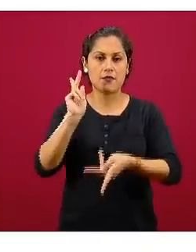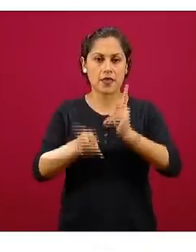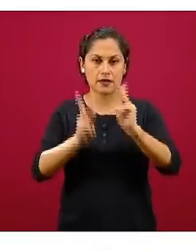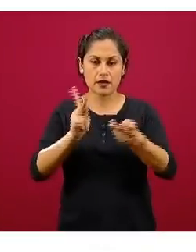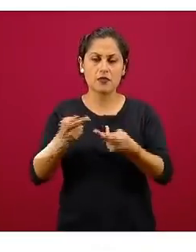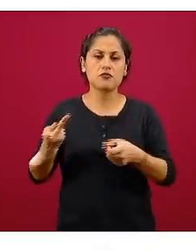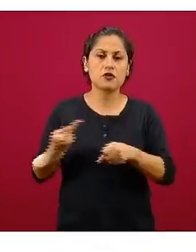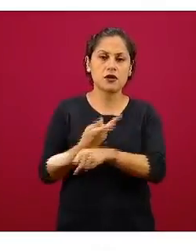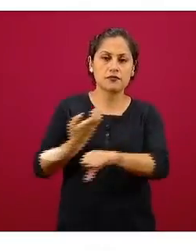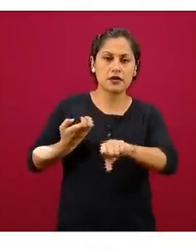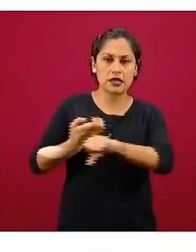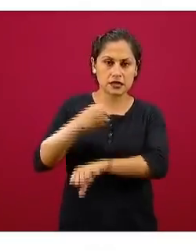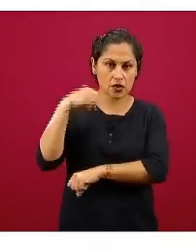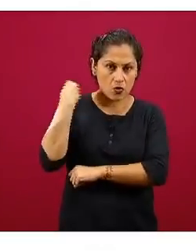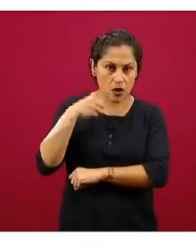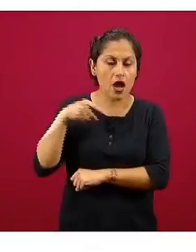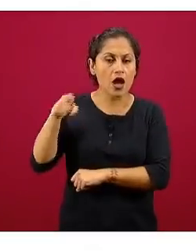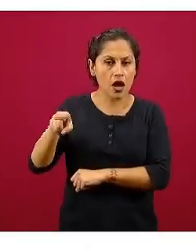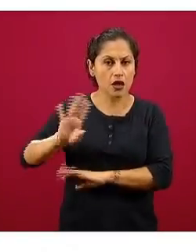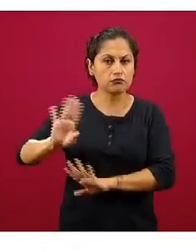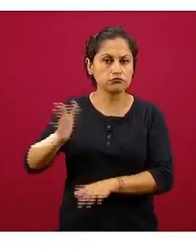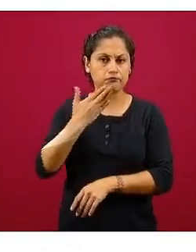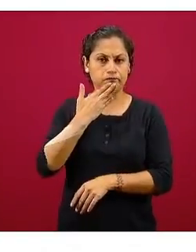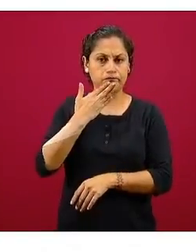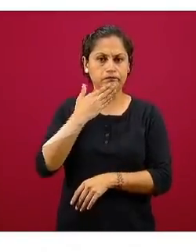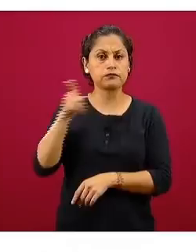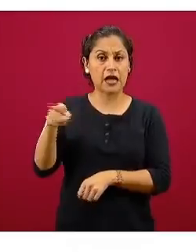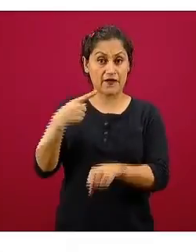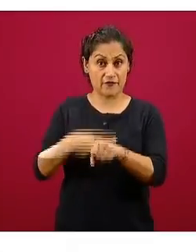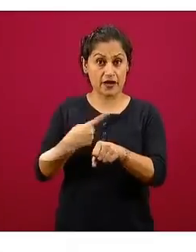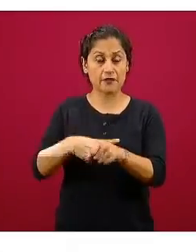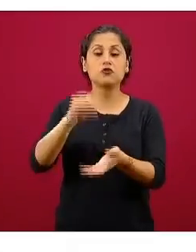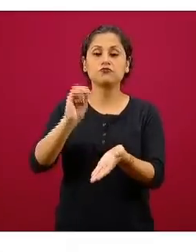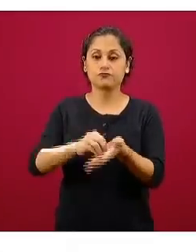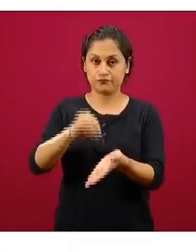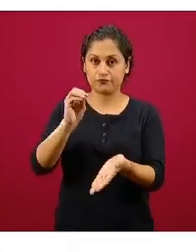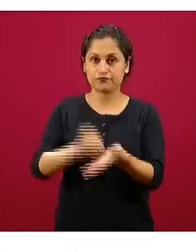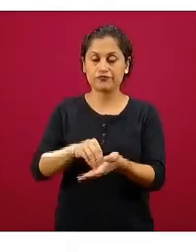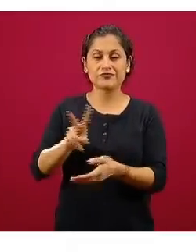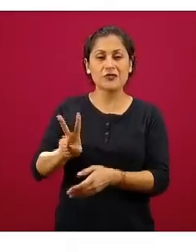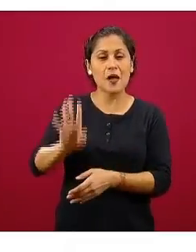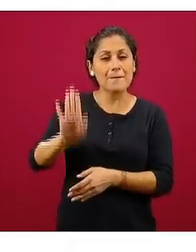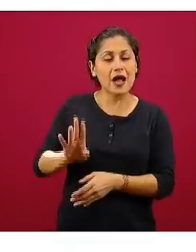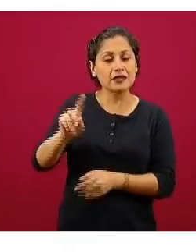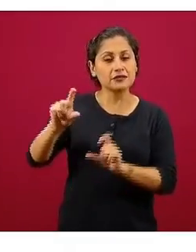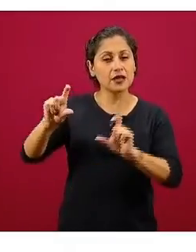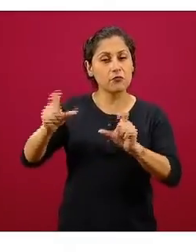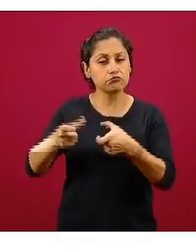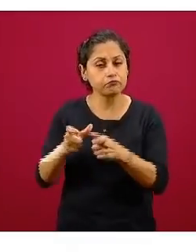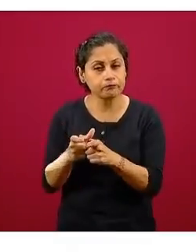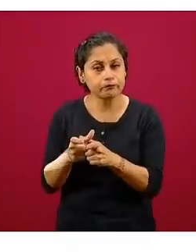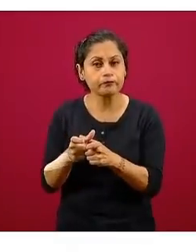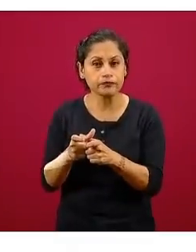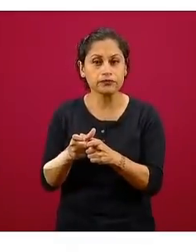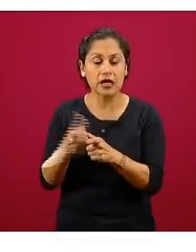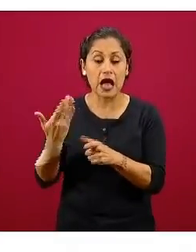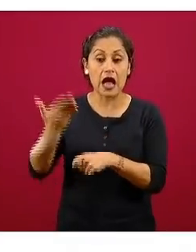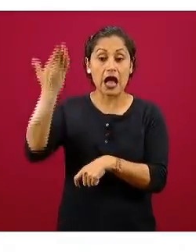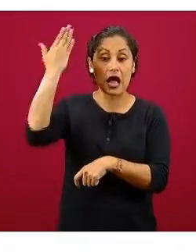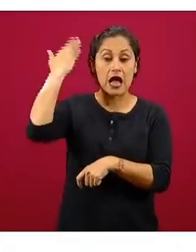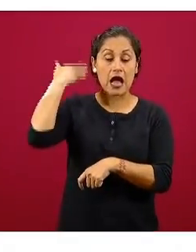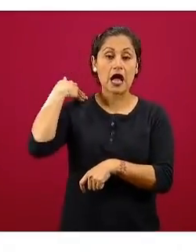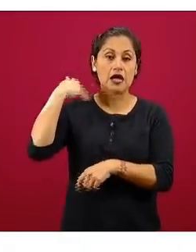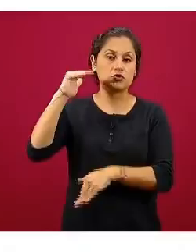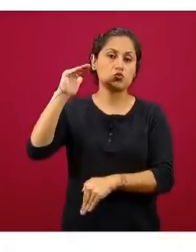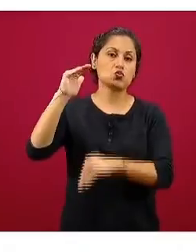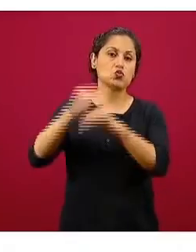haciendo también un buen trabajo, sigue activa la epidemia, ya se ve un patrón de descenso muy sostenido, llegaron al punto cumbre donde se